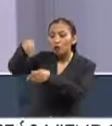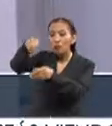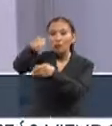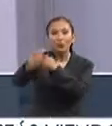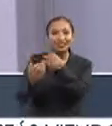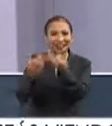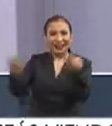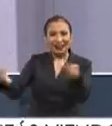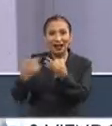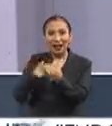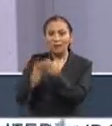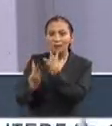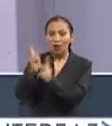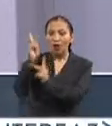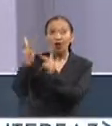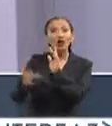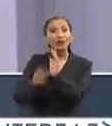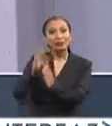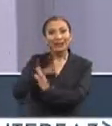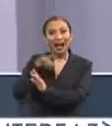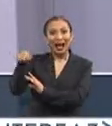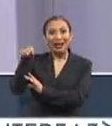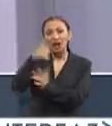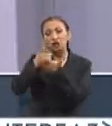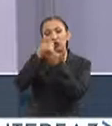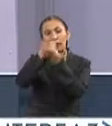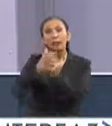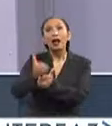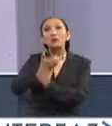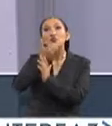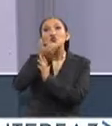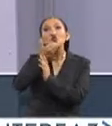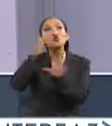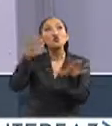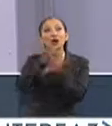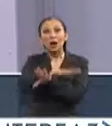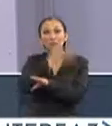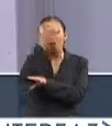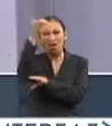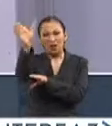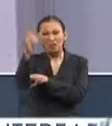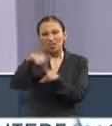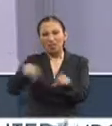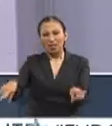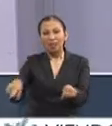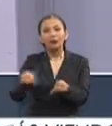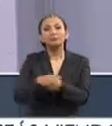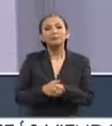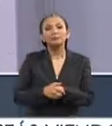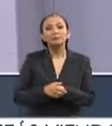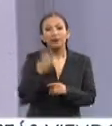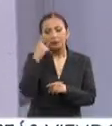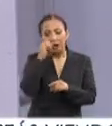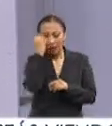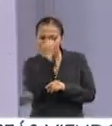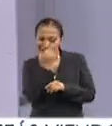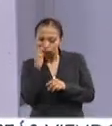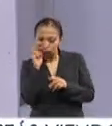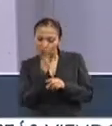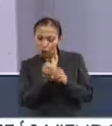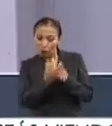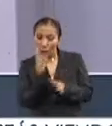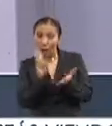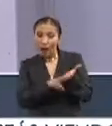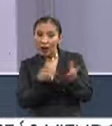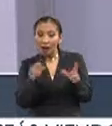se han extinguido, y también para ayudarlas a que se adapten al cambio climático, para darle un nuevo valor